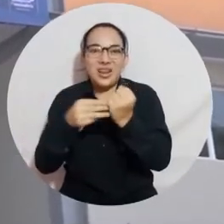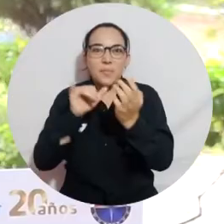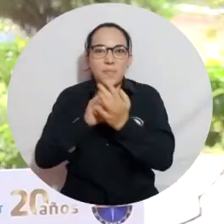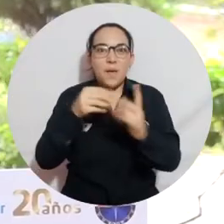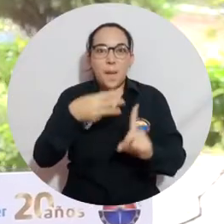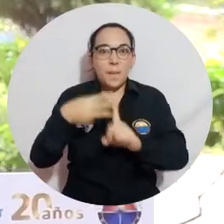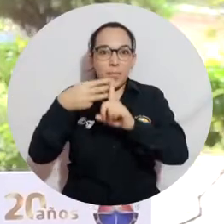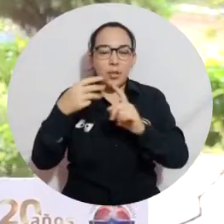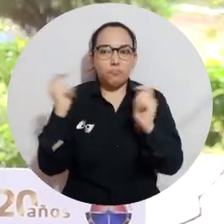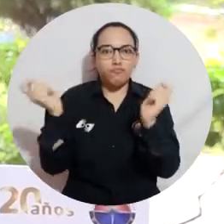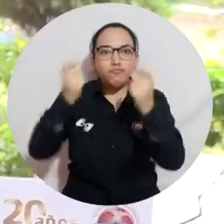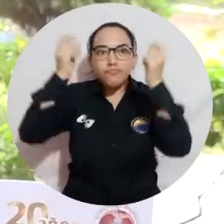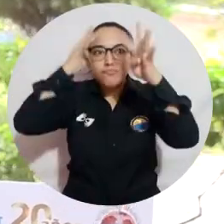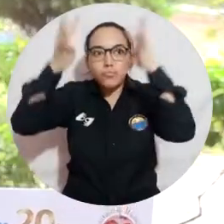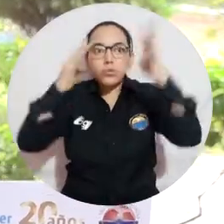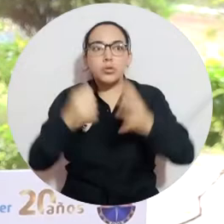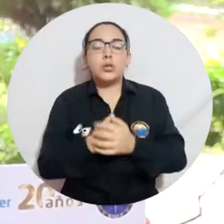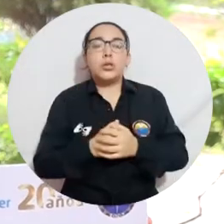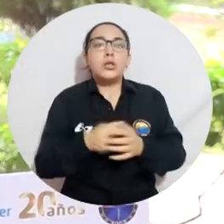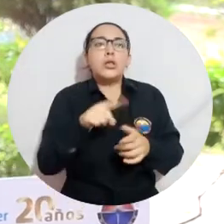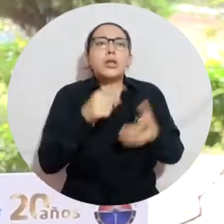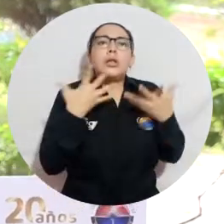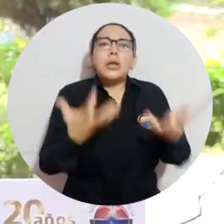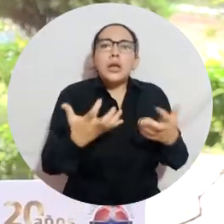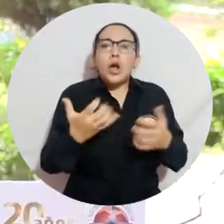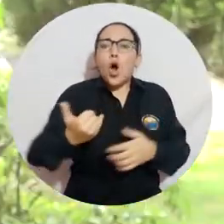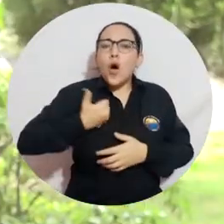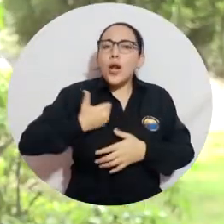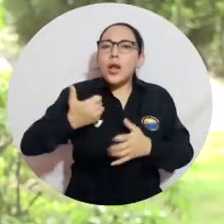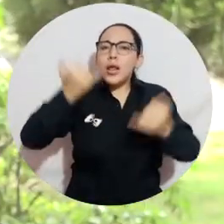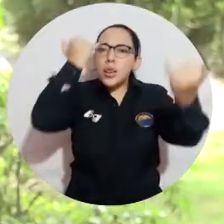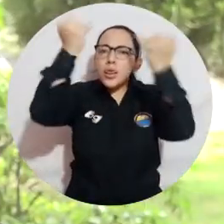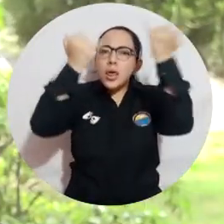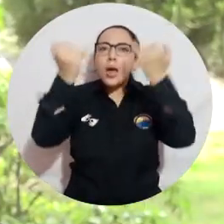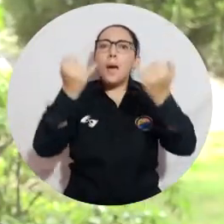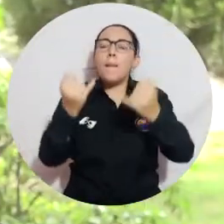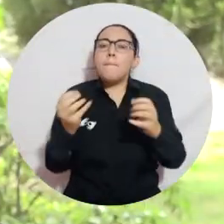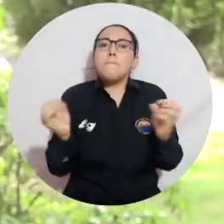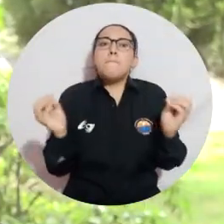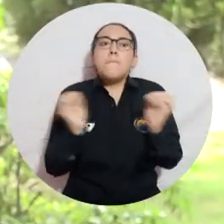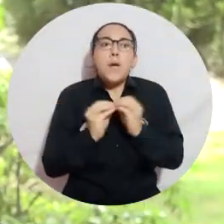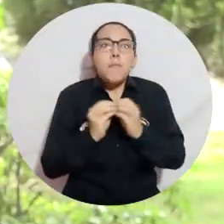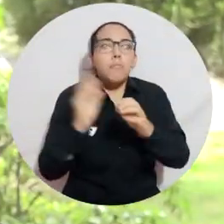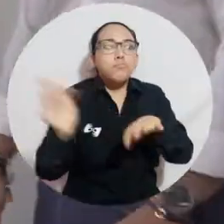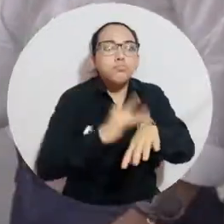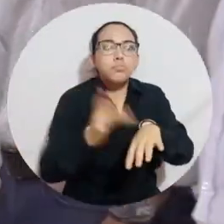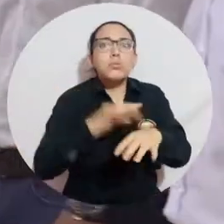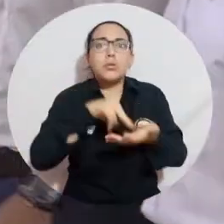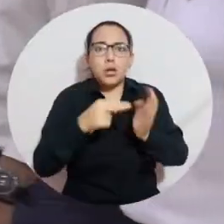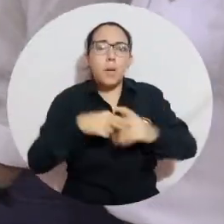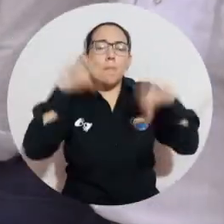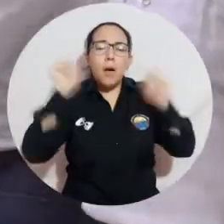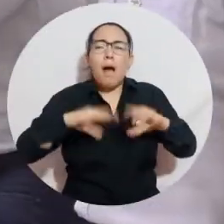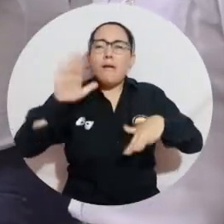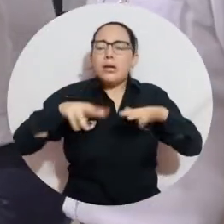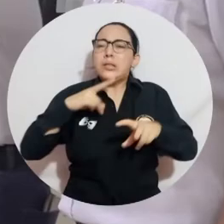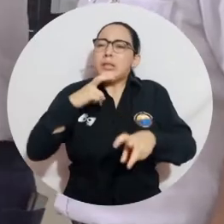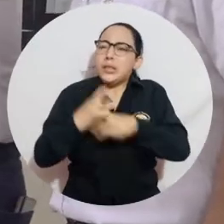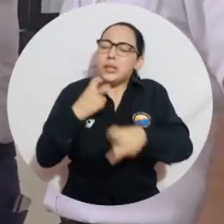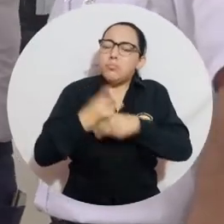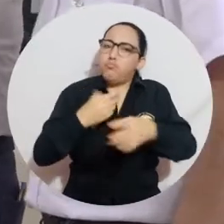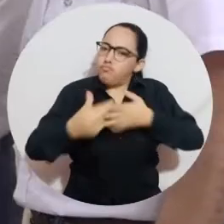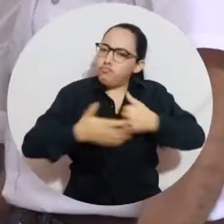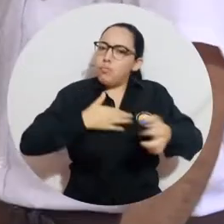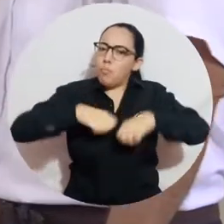Emprender. Una invitación especial es a aquellos jóvenes, a aquellas personas que desean llevar esas ideas a más fondo, que sí se puede a pesar de todos los